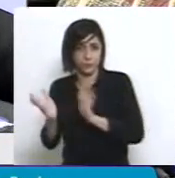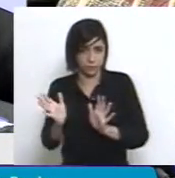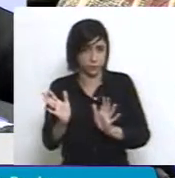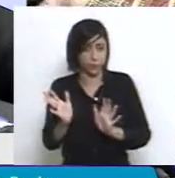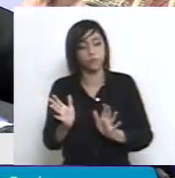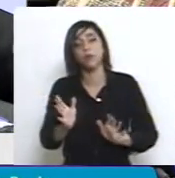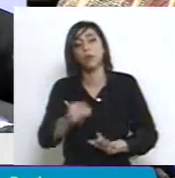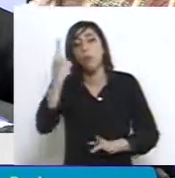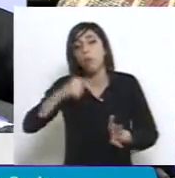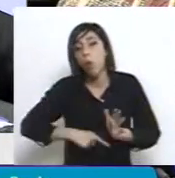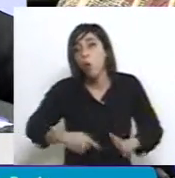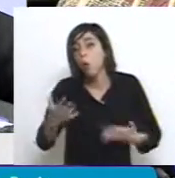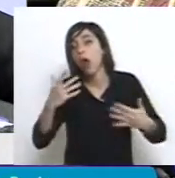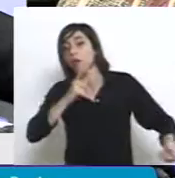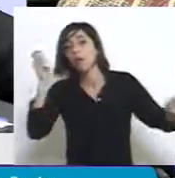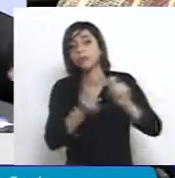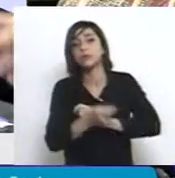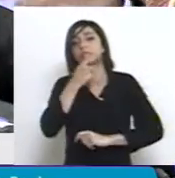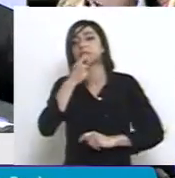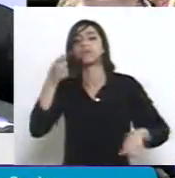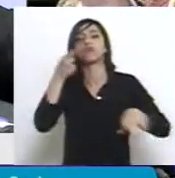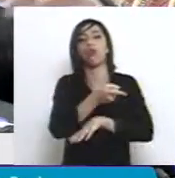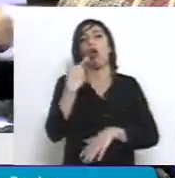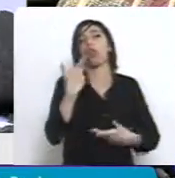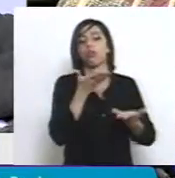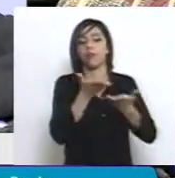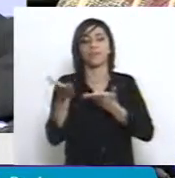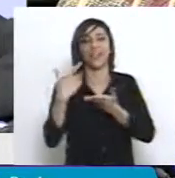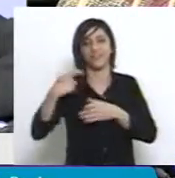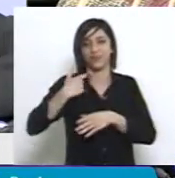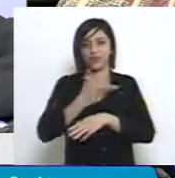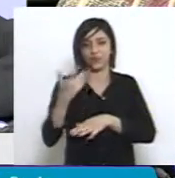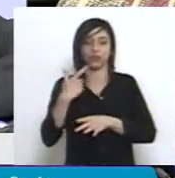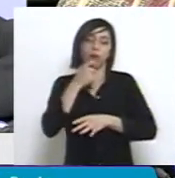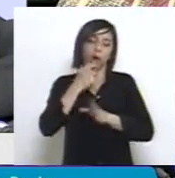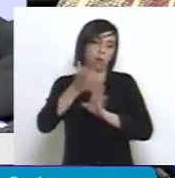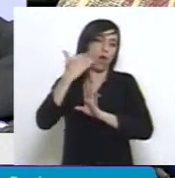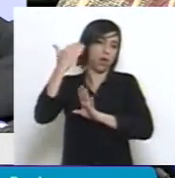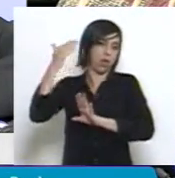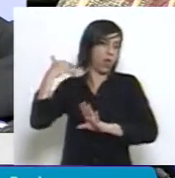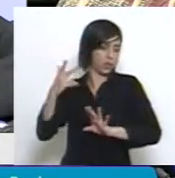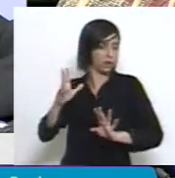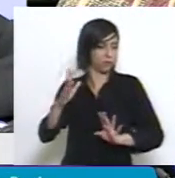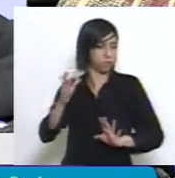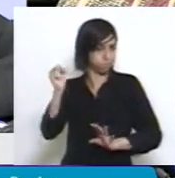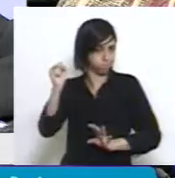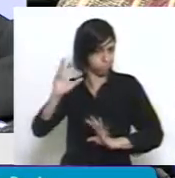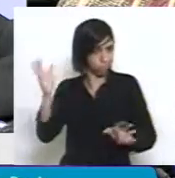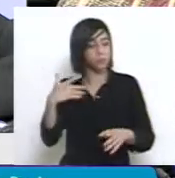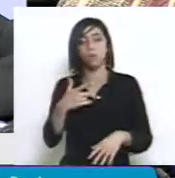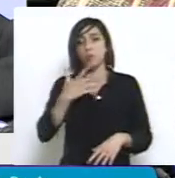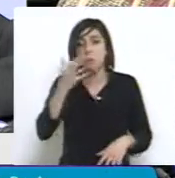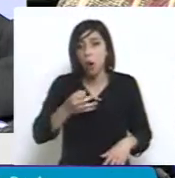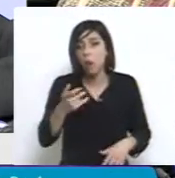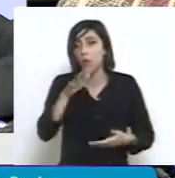salvo que se vaya contra los servicios sociales, como ha pasado en otras oportunidades, no durante estos 12 años. Entonces, la posibilidad